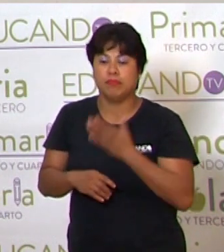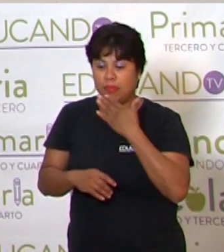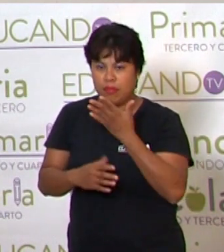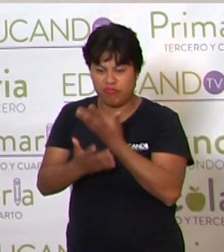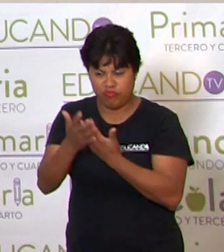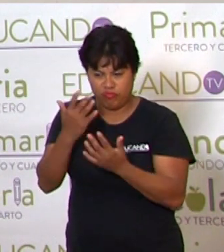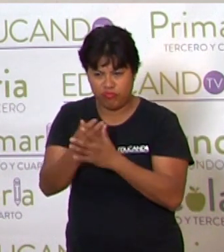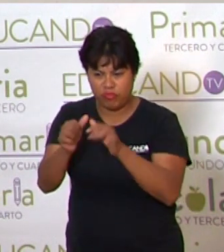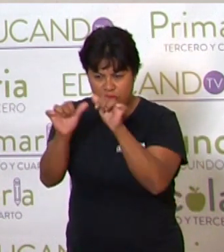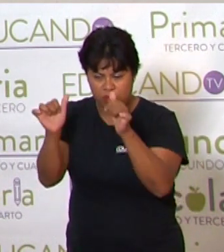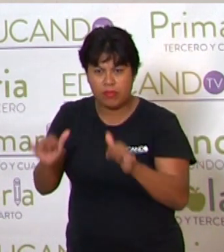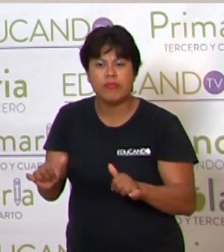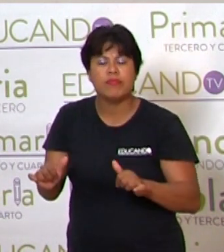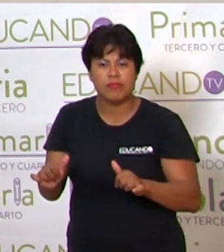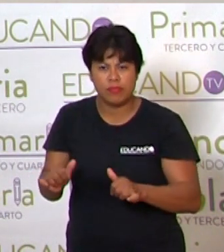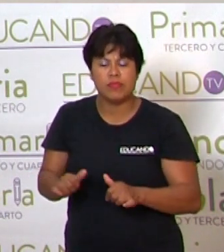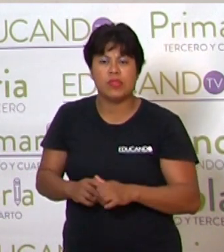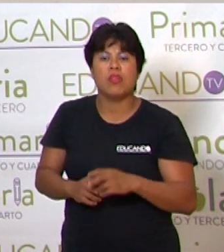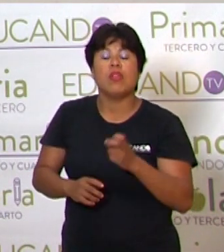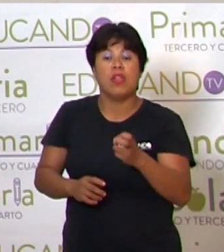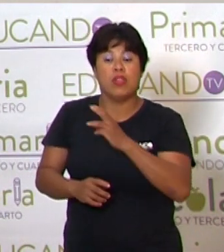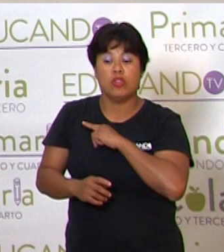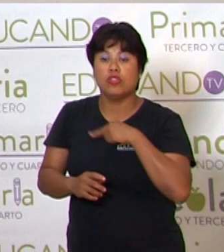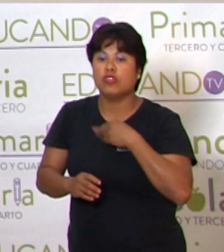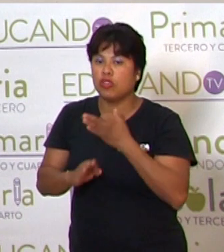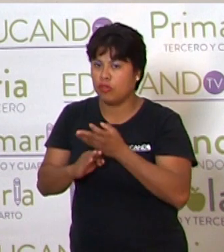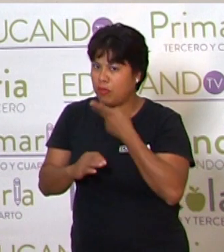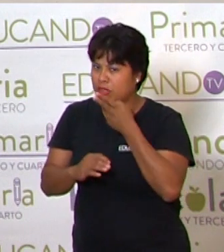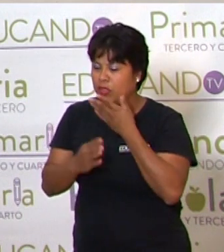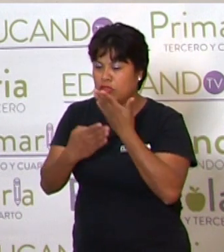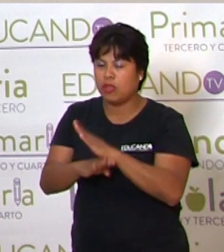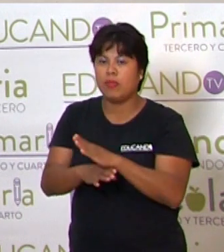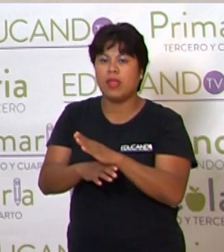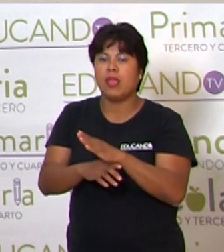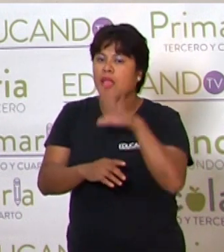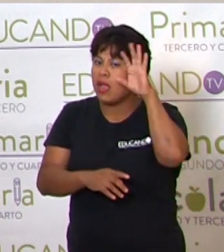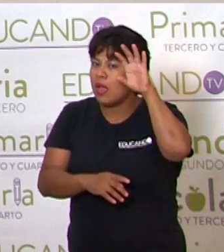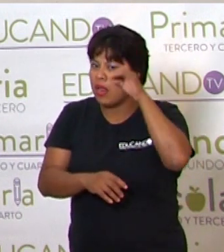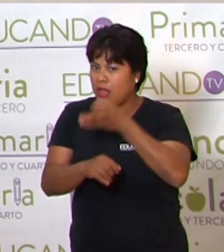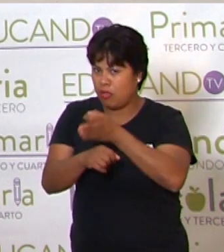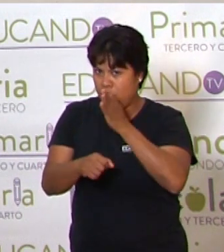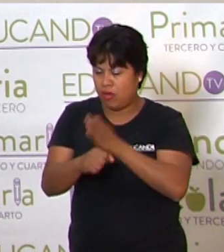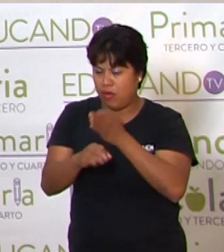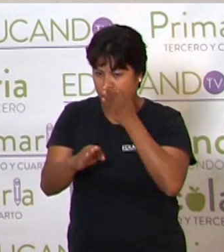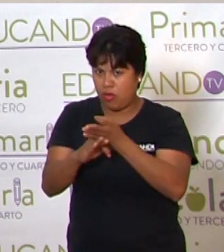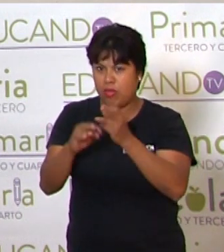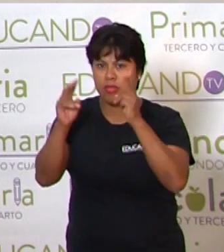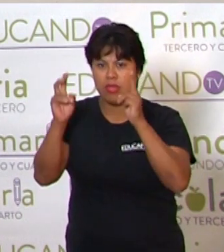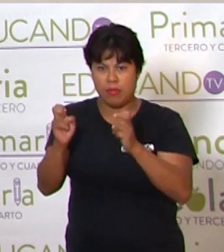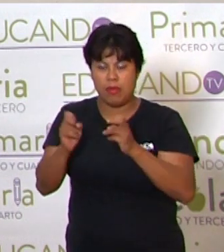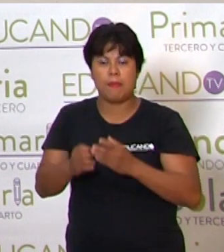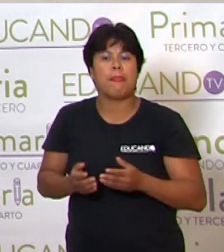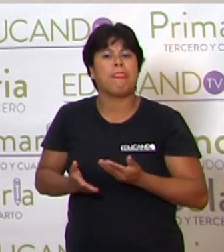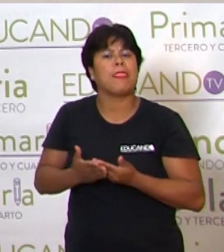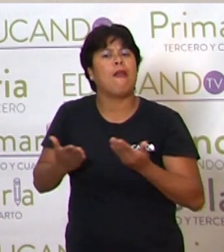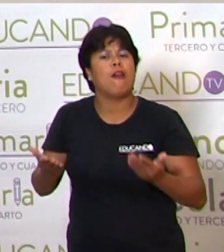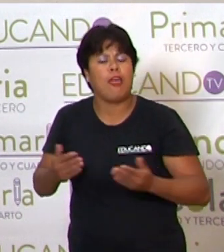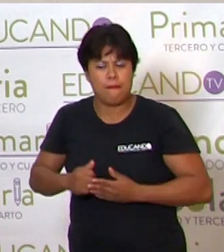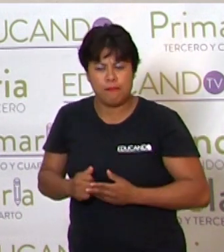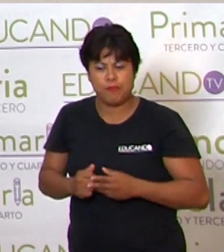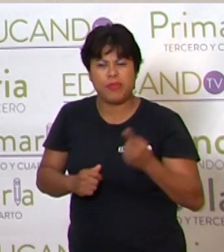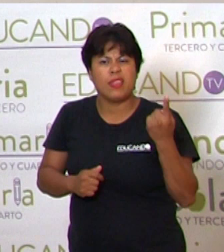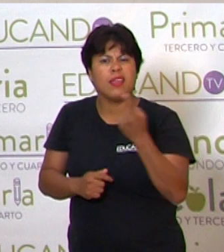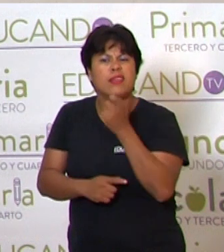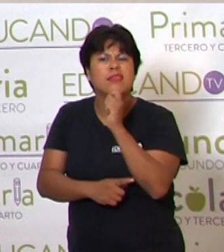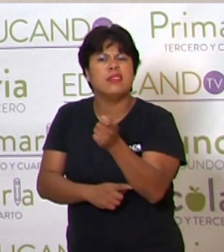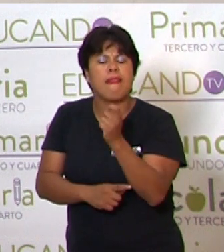pues entonces vamos a hablar entonces de la caricatura, que ese es el tema de hoy. Ahora, ¿qué